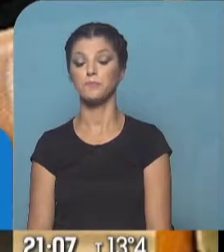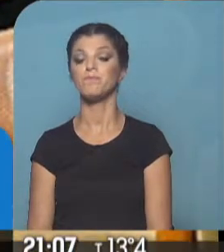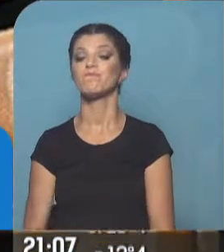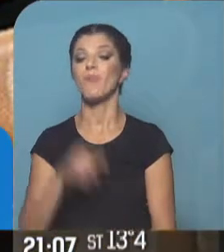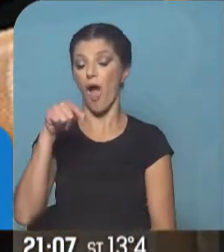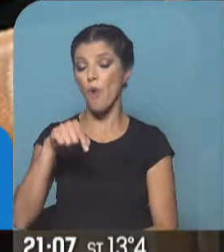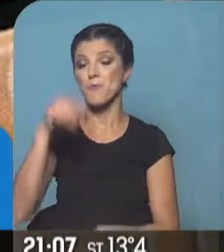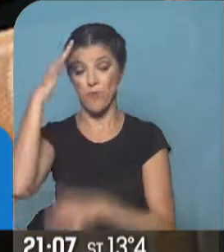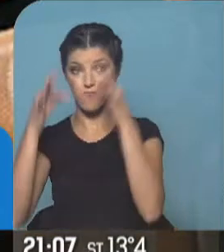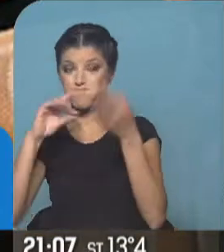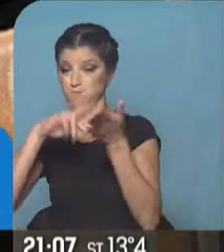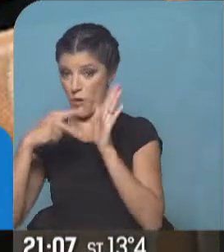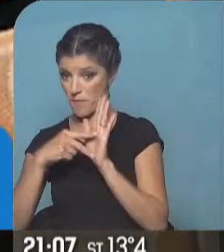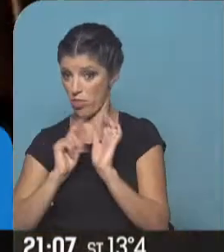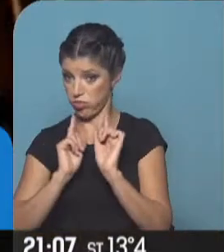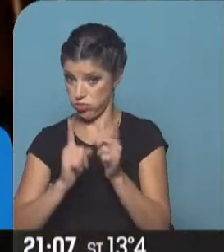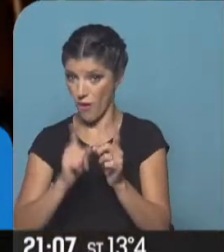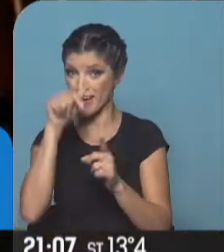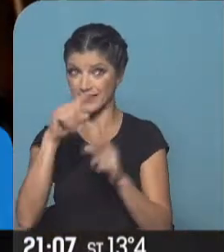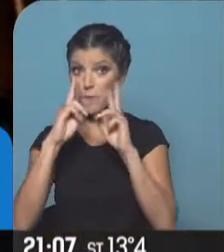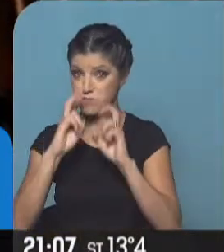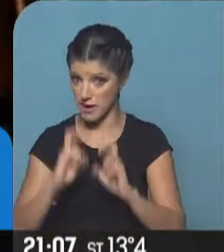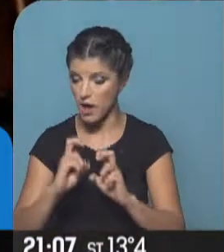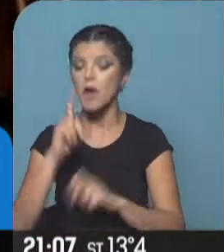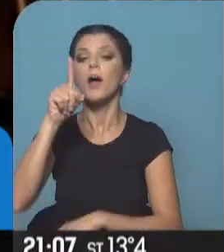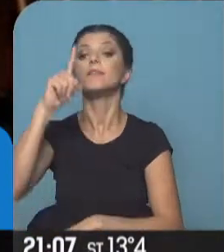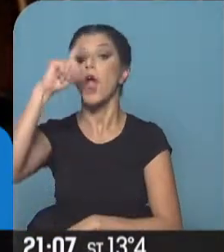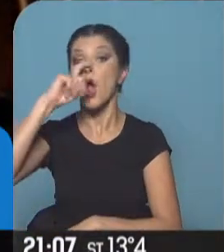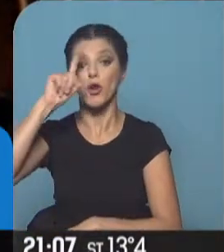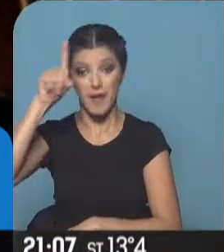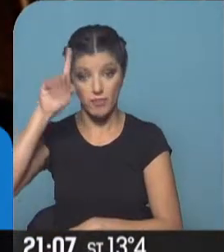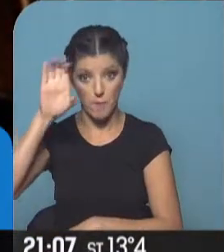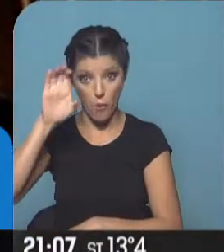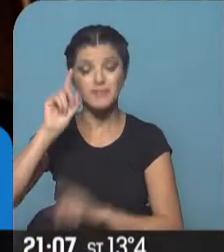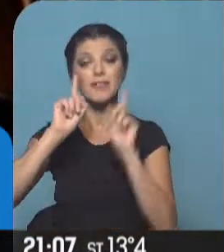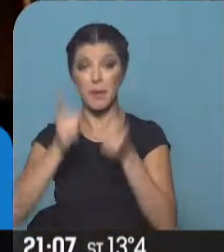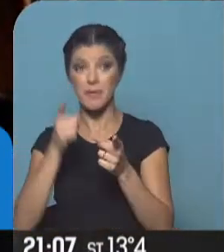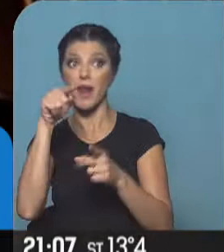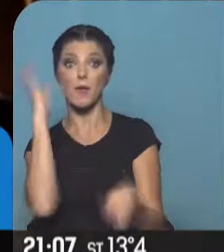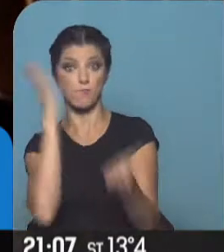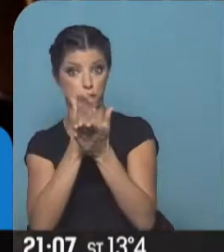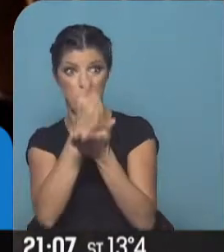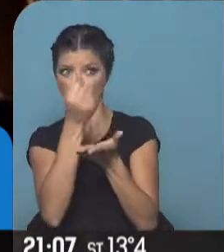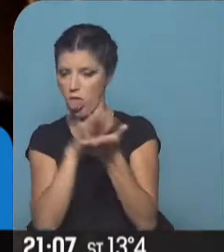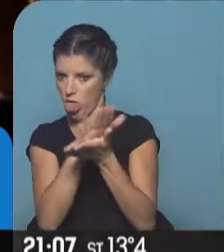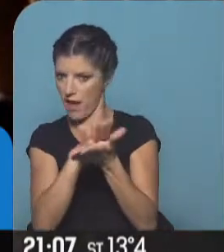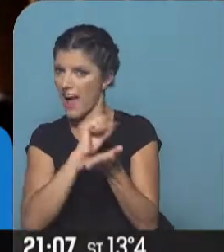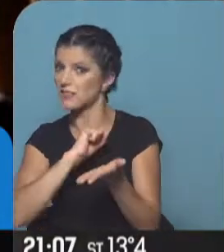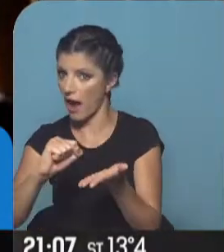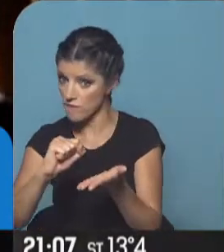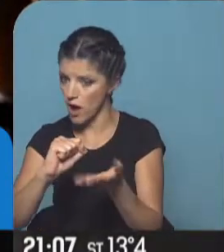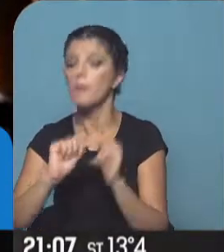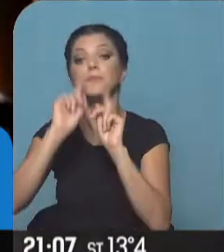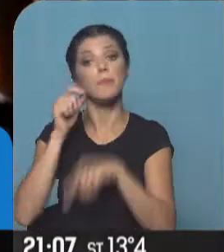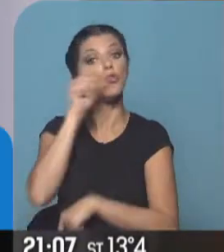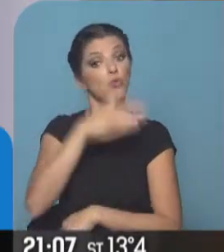con la justicia no se agotan con esta causa. En Corrientes también está procesado por estafa. En esta causa está involucrada también